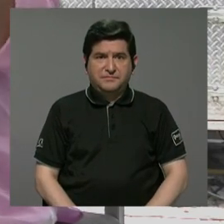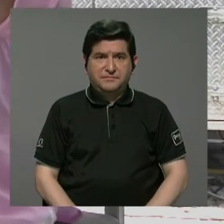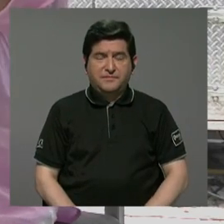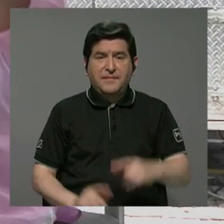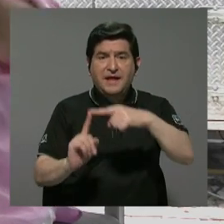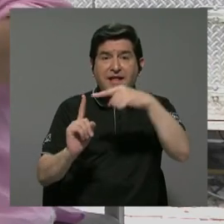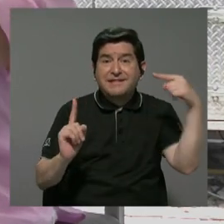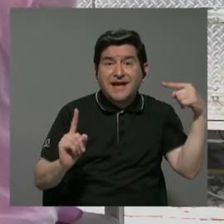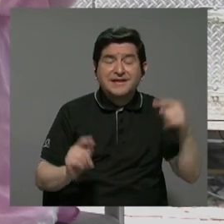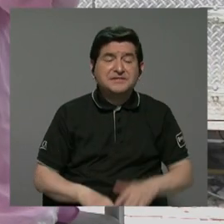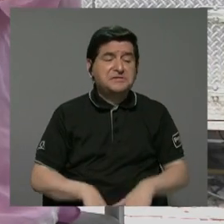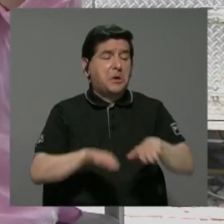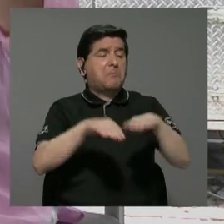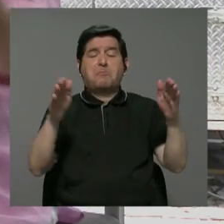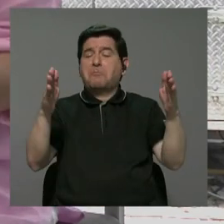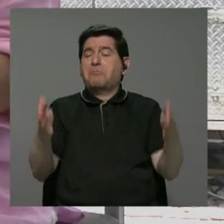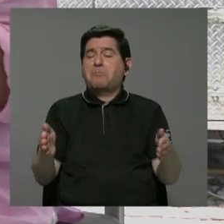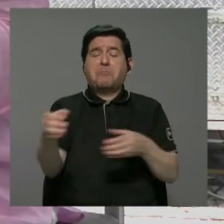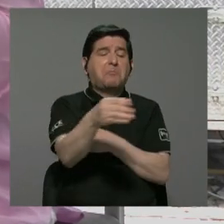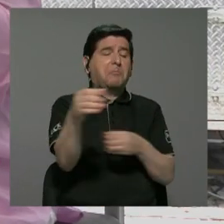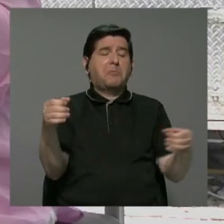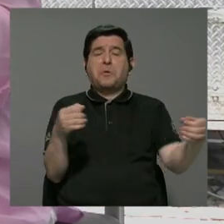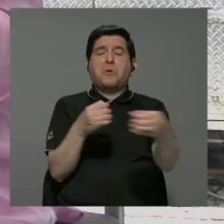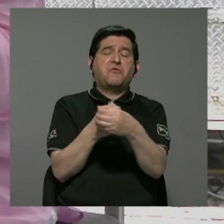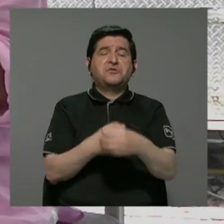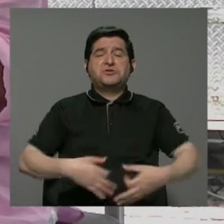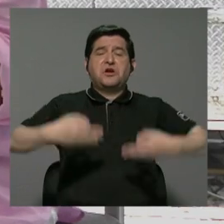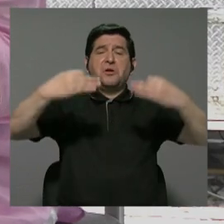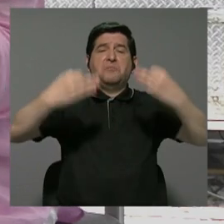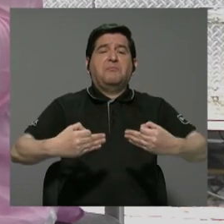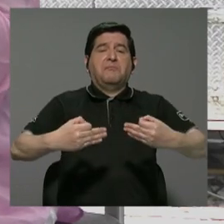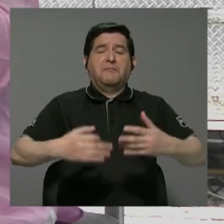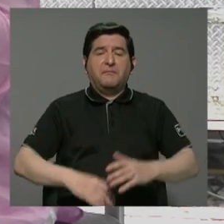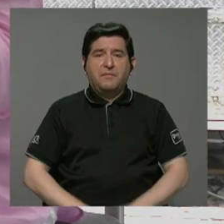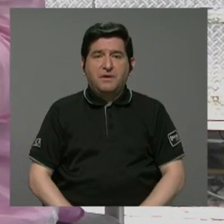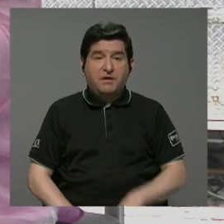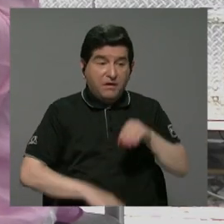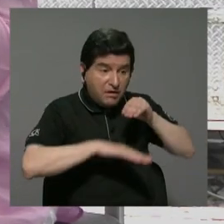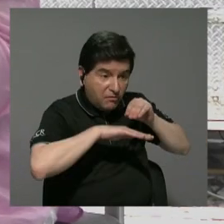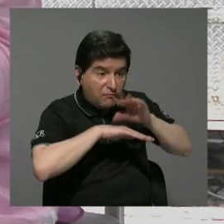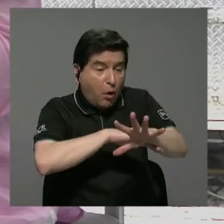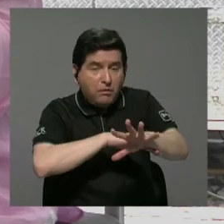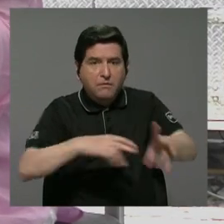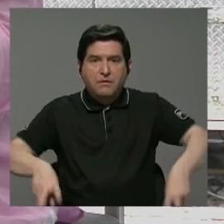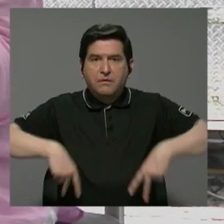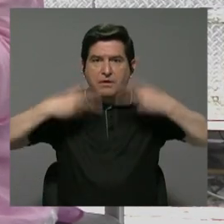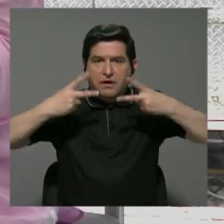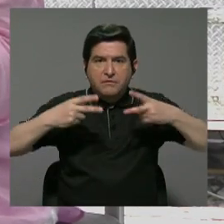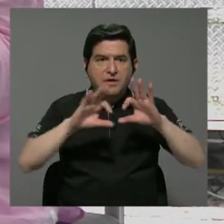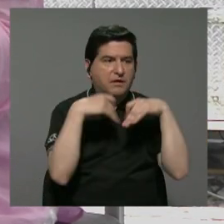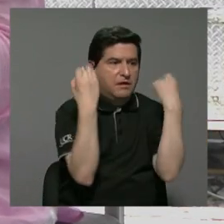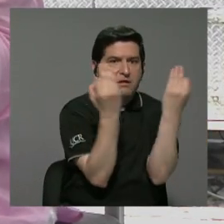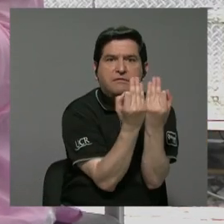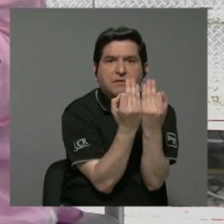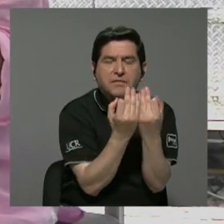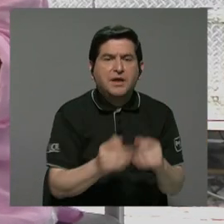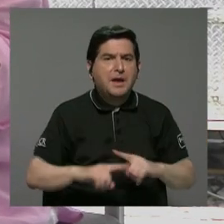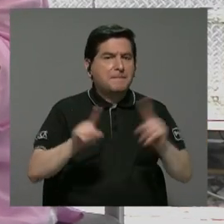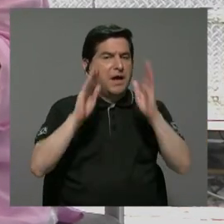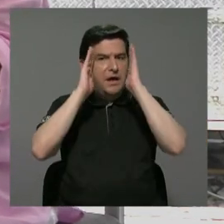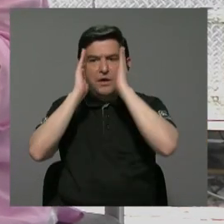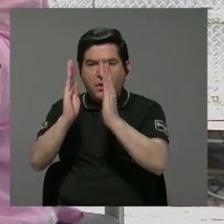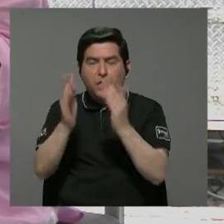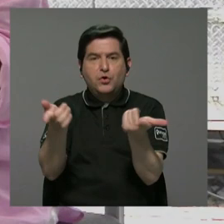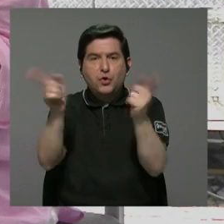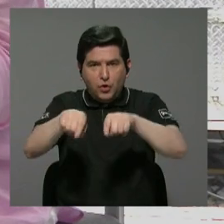desde los escritorios y desde las oficinas se toman decisiones que inciden en la vida de las familias sin tomar en cuenta